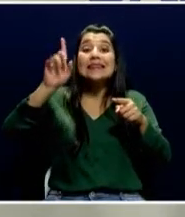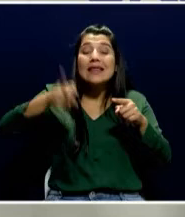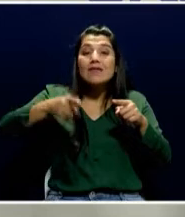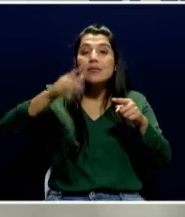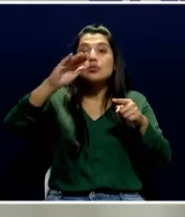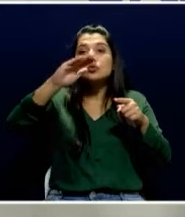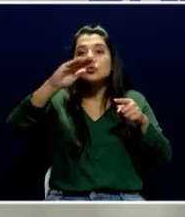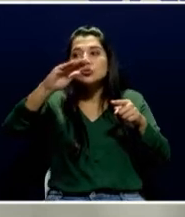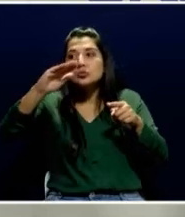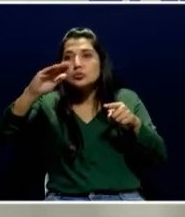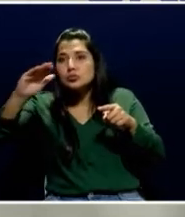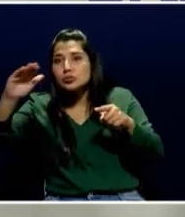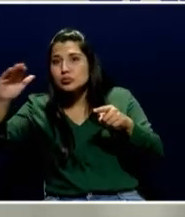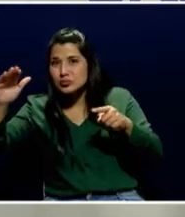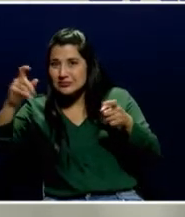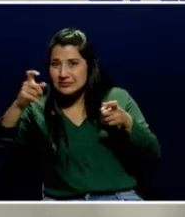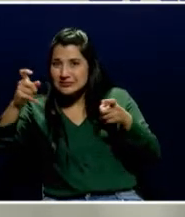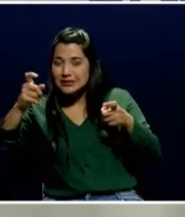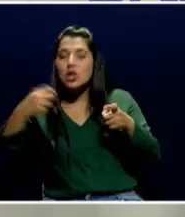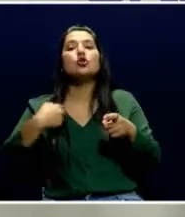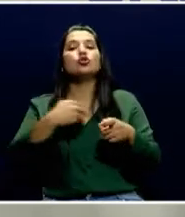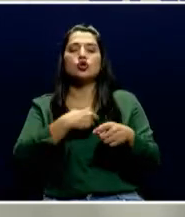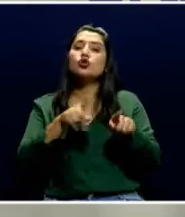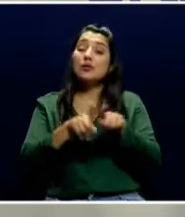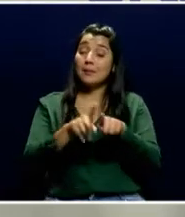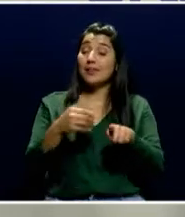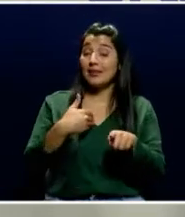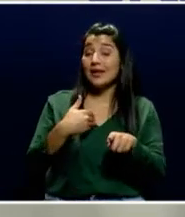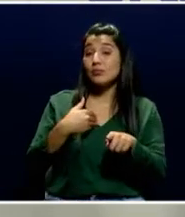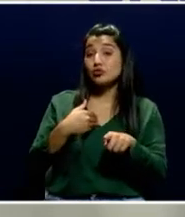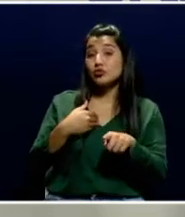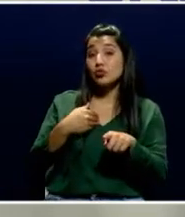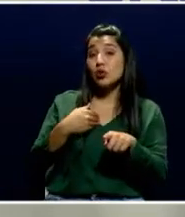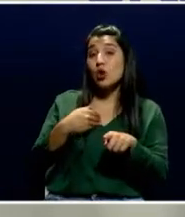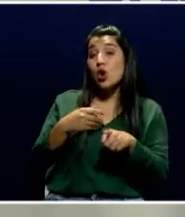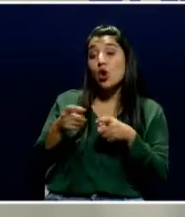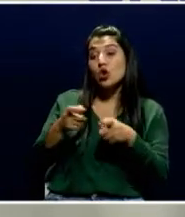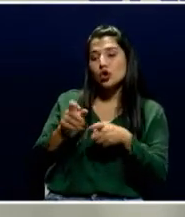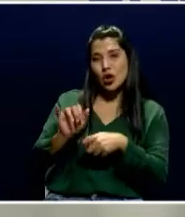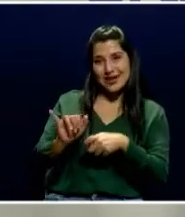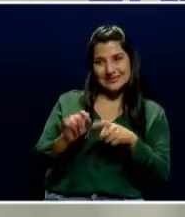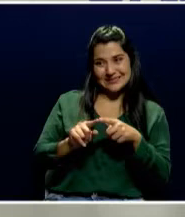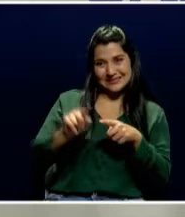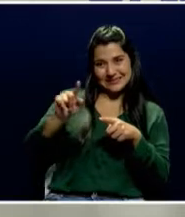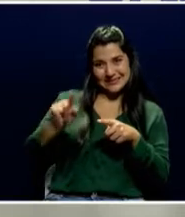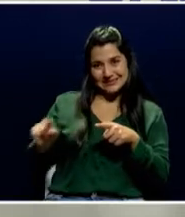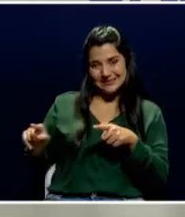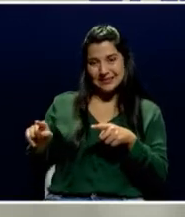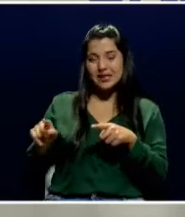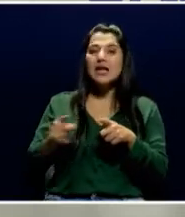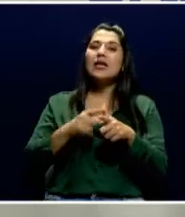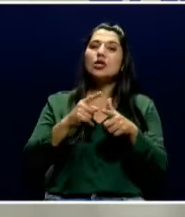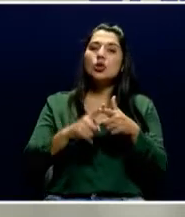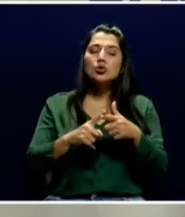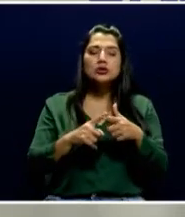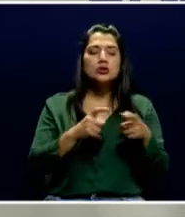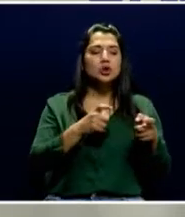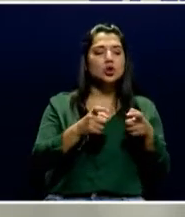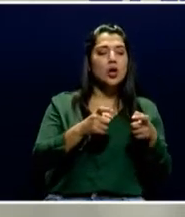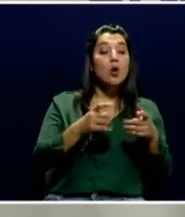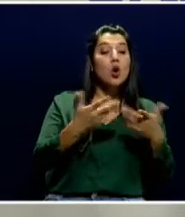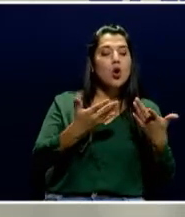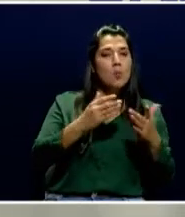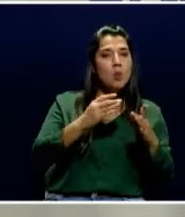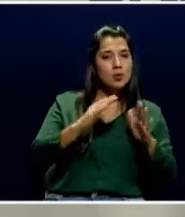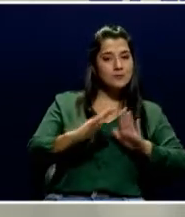la emergencia, nosotros también tenemos diferentes curvas. Una primera curva tiene que ver con ese manejo de la primera respuesta, y hay otra segunda curva